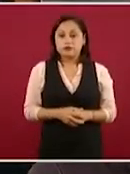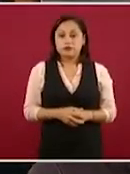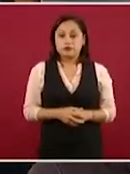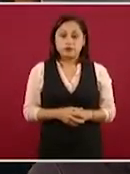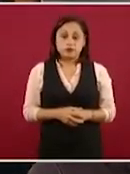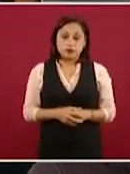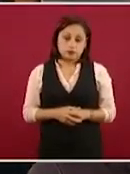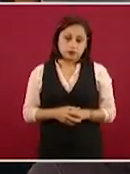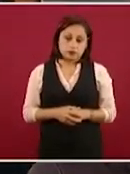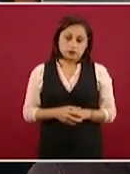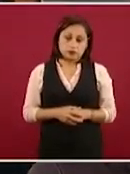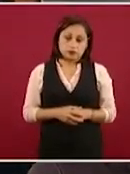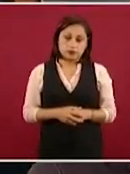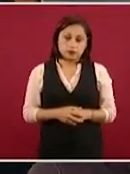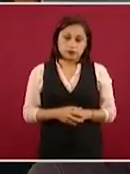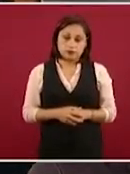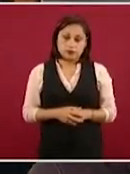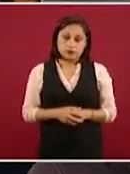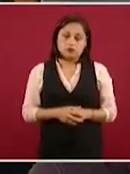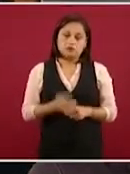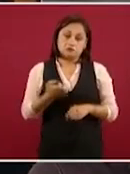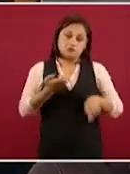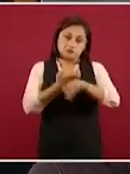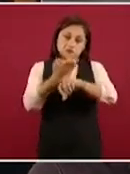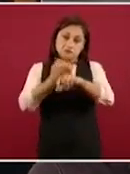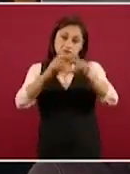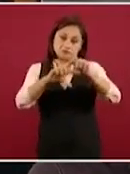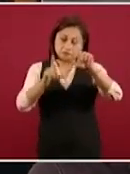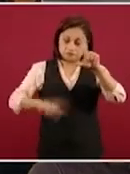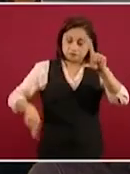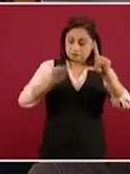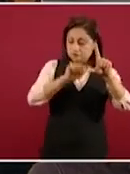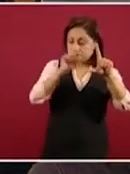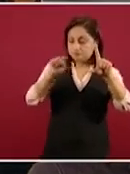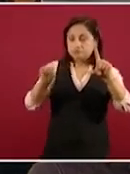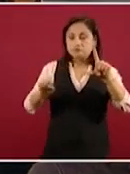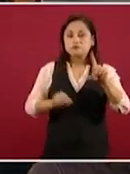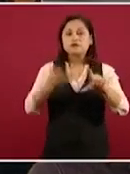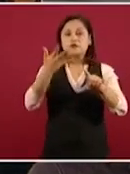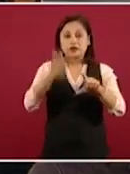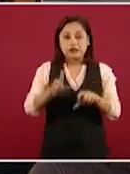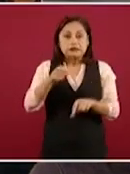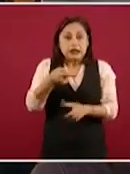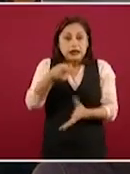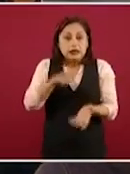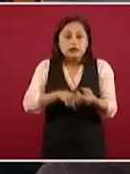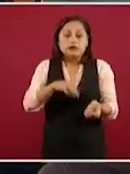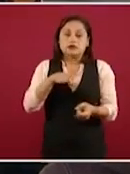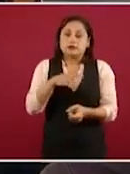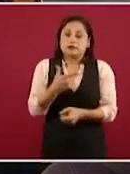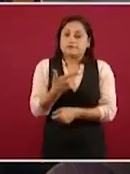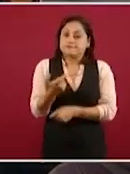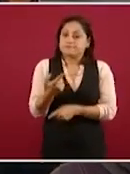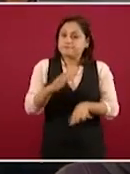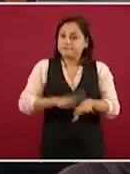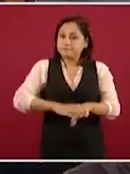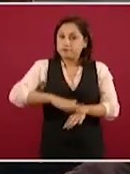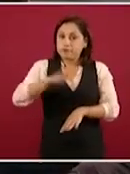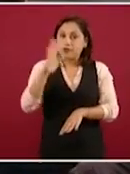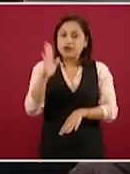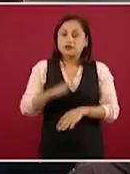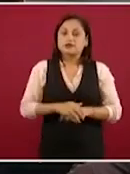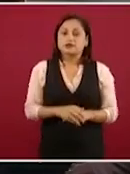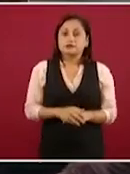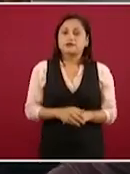Son los mismos datos. Esos 10 estados son los que concentran la mayor cantidad de armas que las